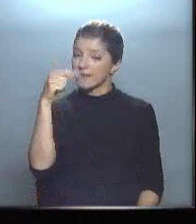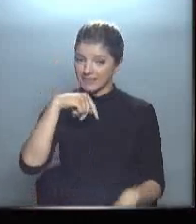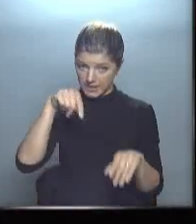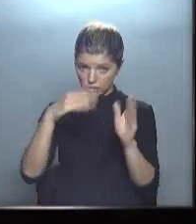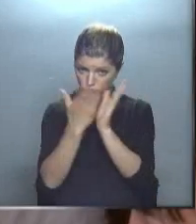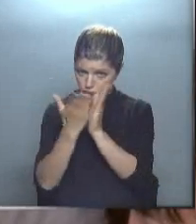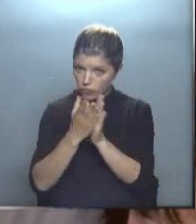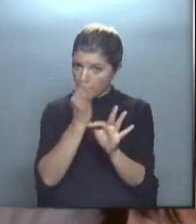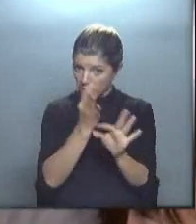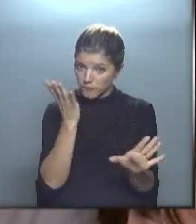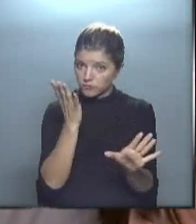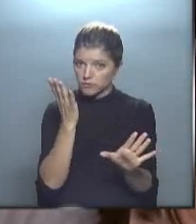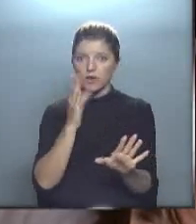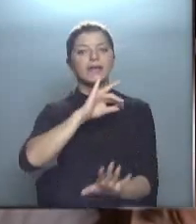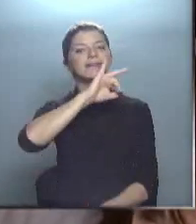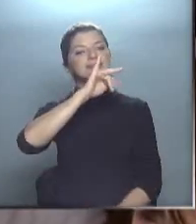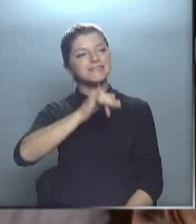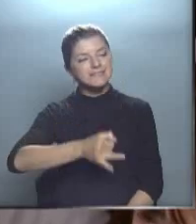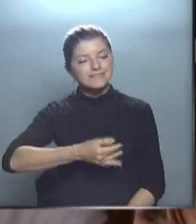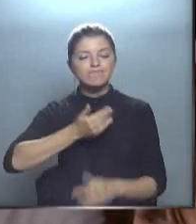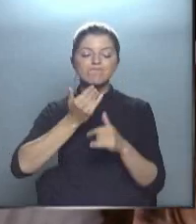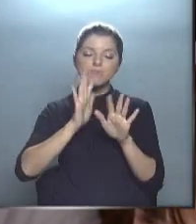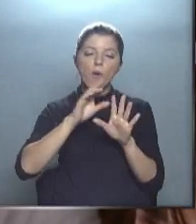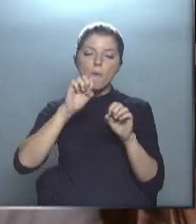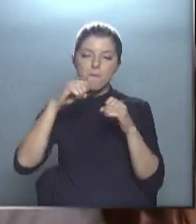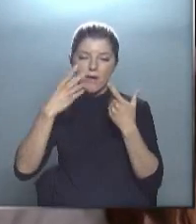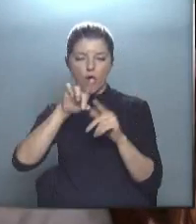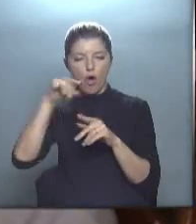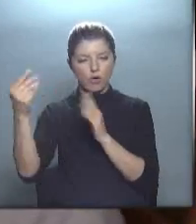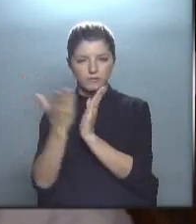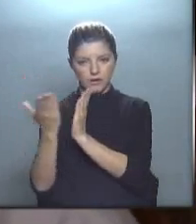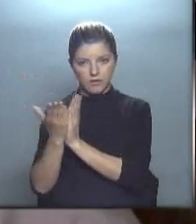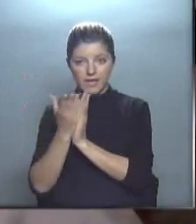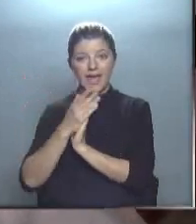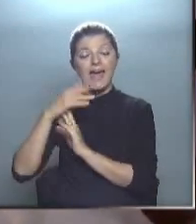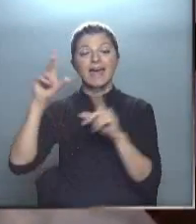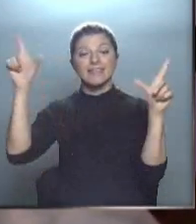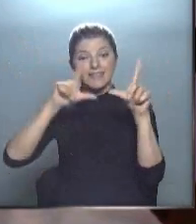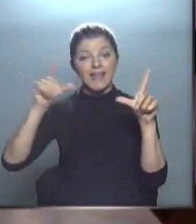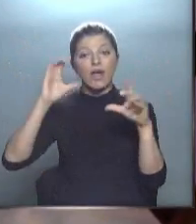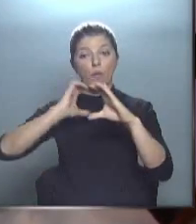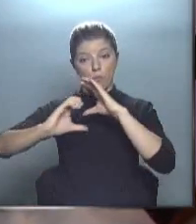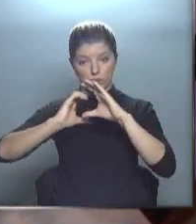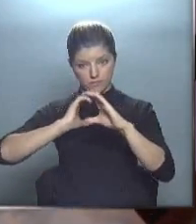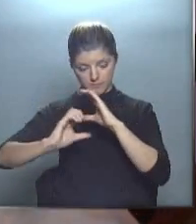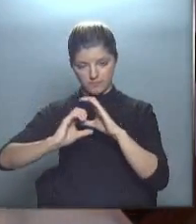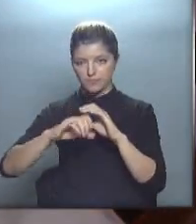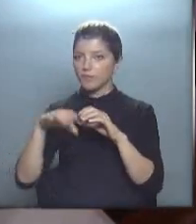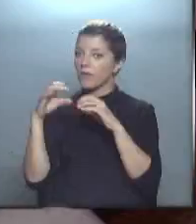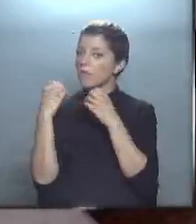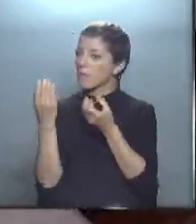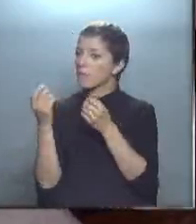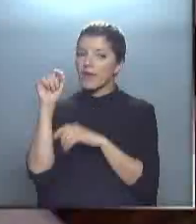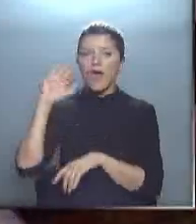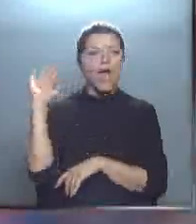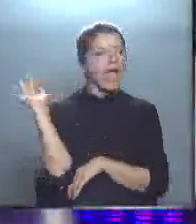esto? Sí, pero más que nada me gustaría ahora seguir la carrera de telecomunicación. Muy bien. ¿Quieren que hable con toda la